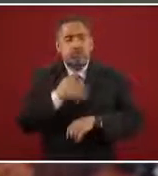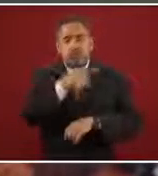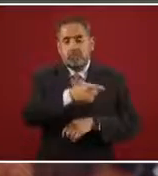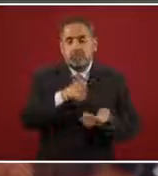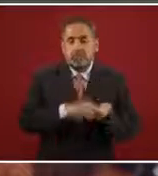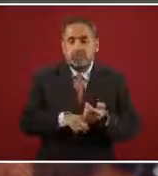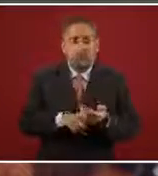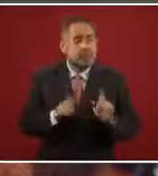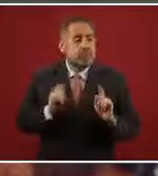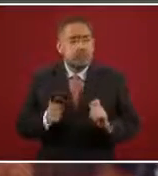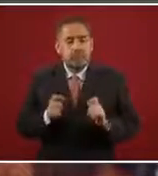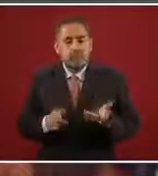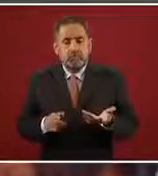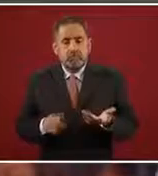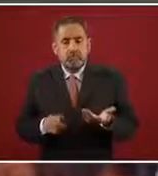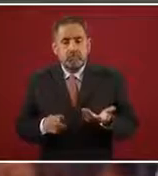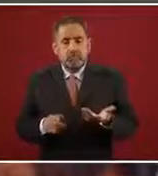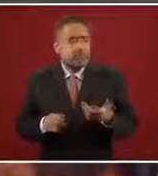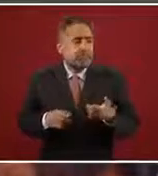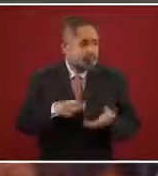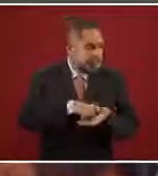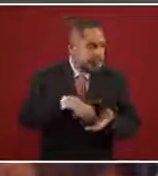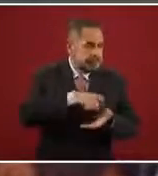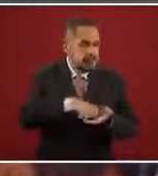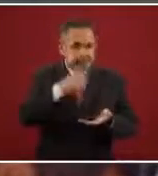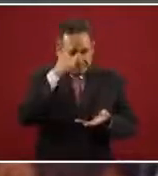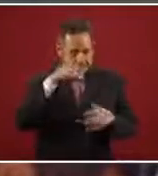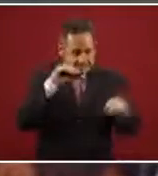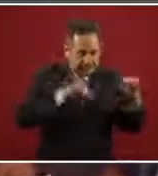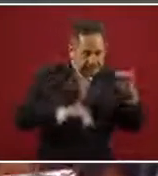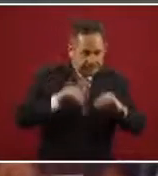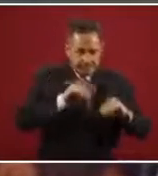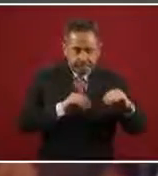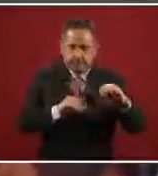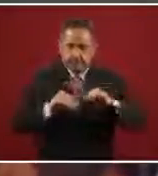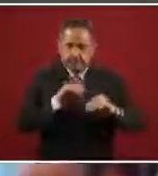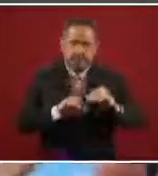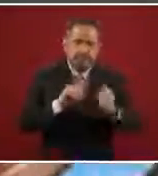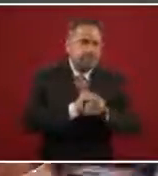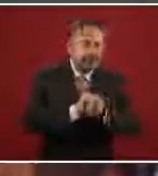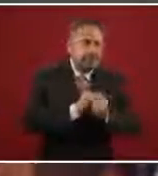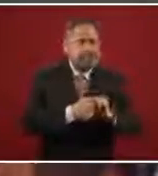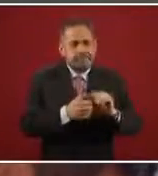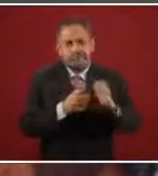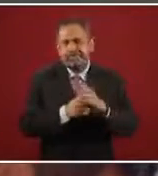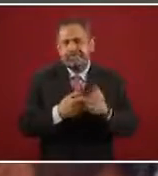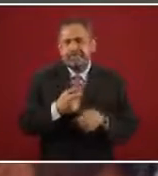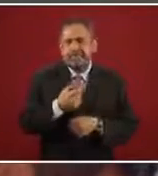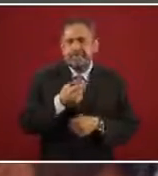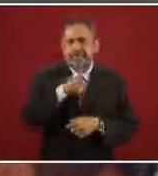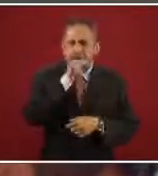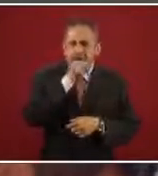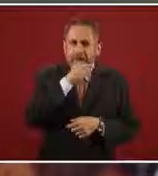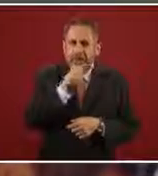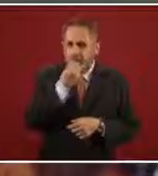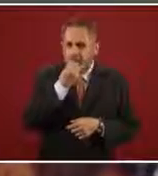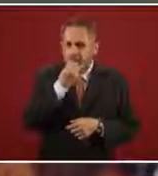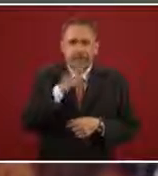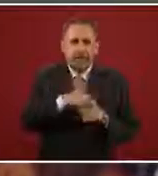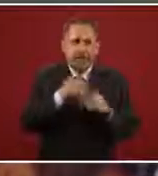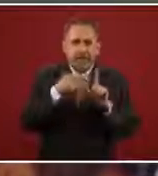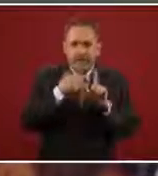les triplicaron también los enseres o los aditamentos para producir pues el gansito y todos esos alimentos que provocan